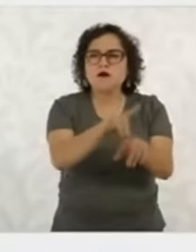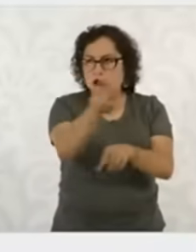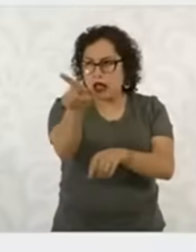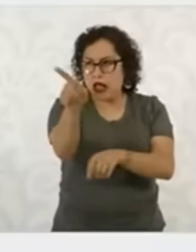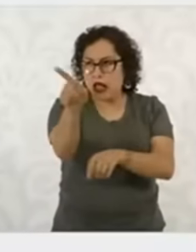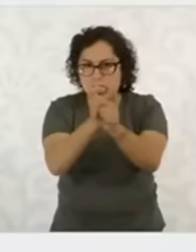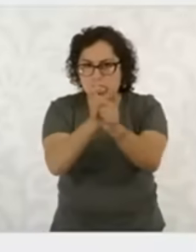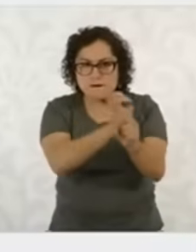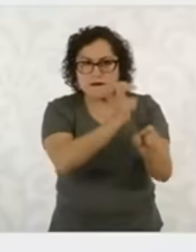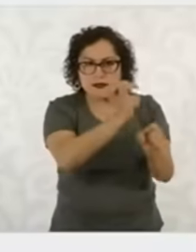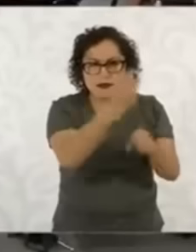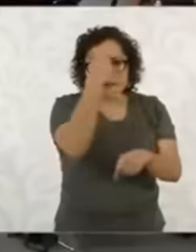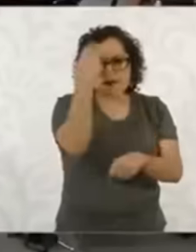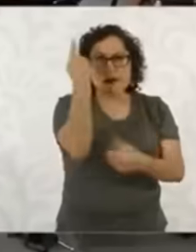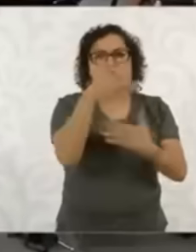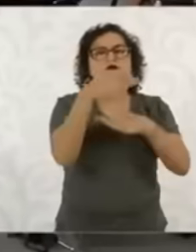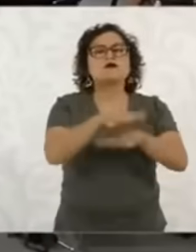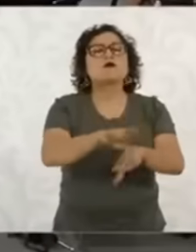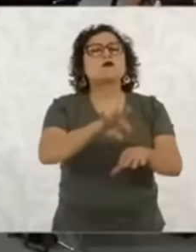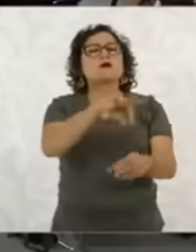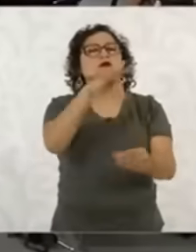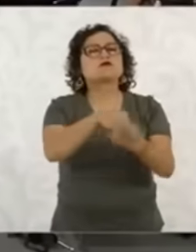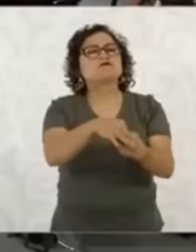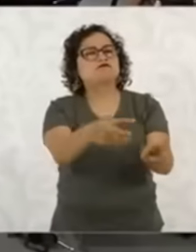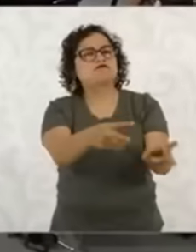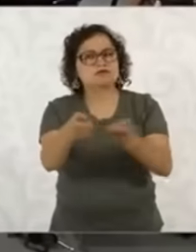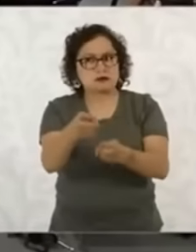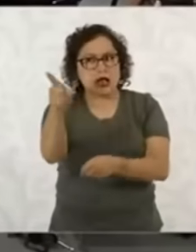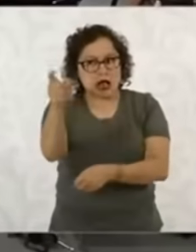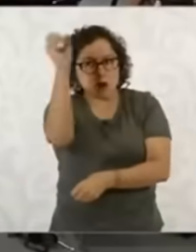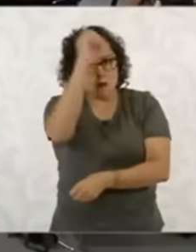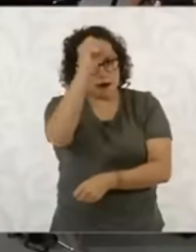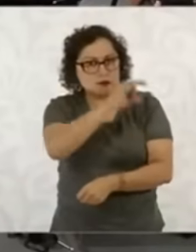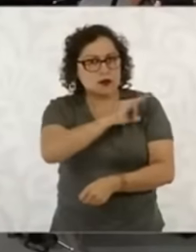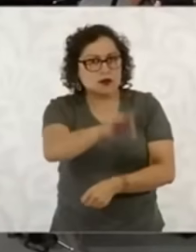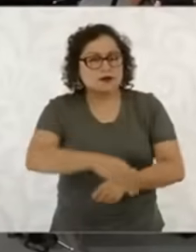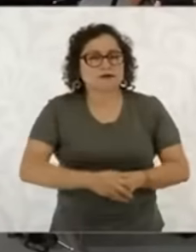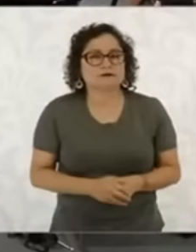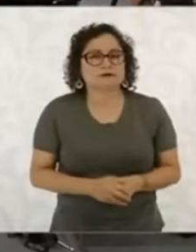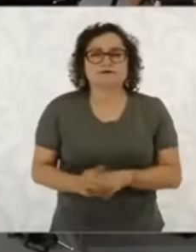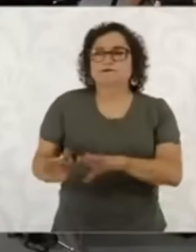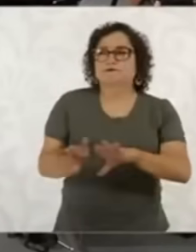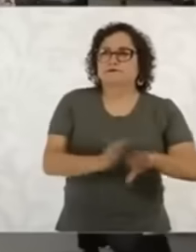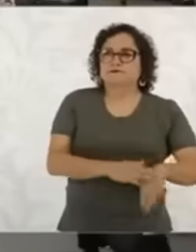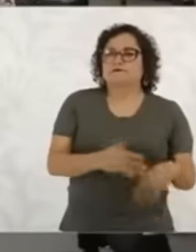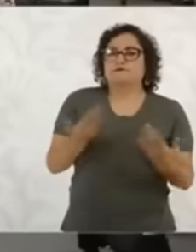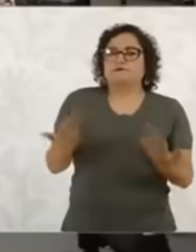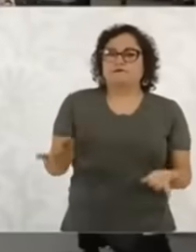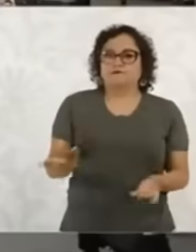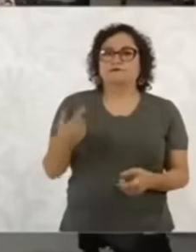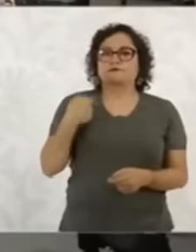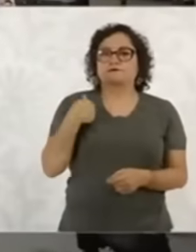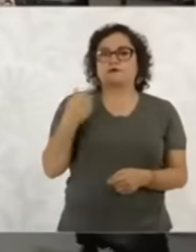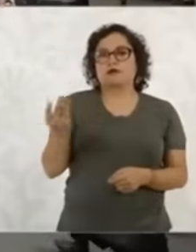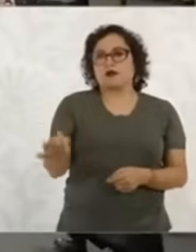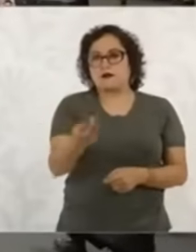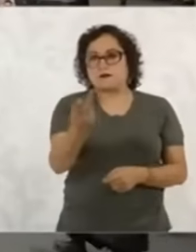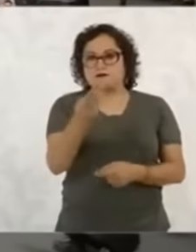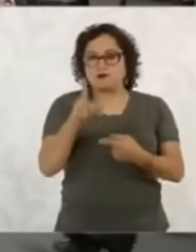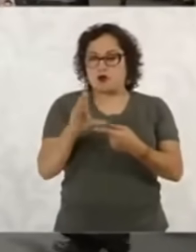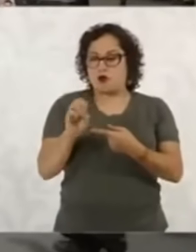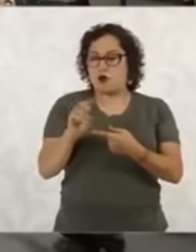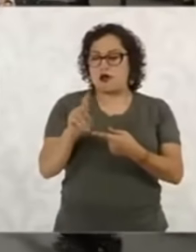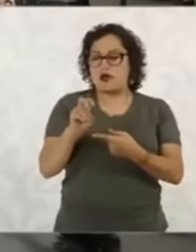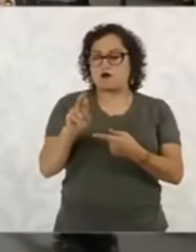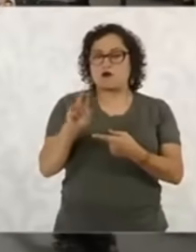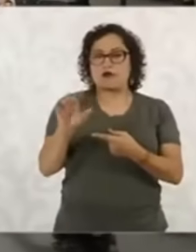opinar. Y un poco ligado pues con el tema de presidenta, pues Covarrubias y Asociados publicó